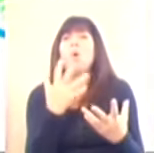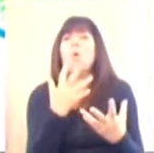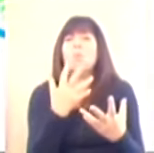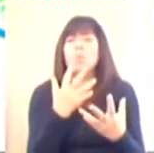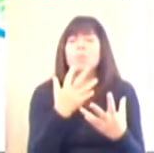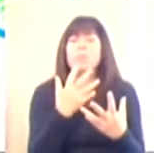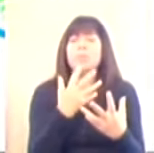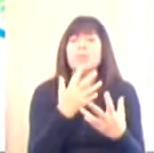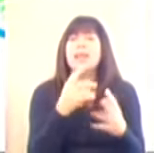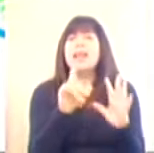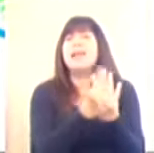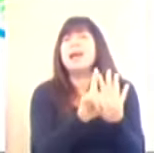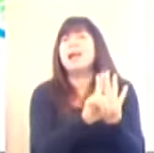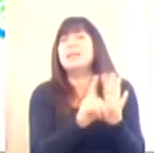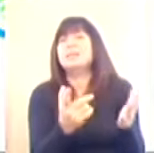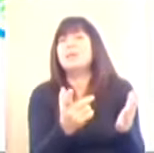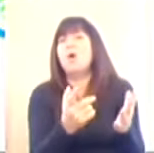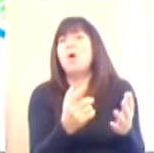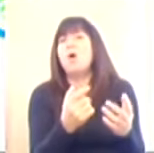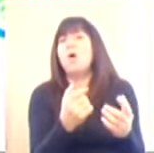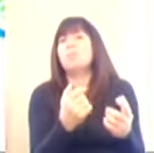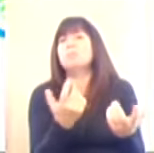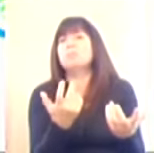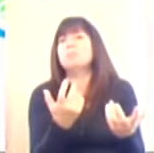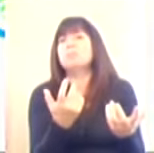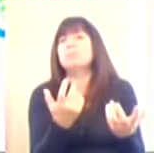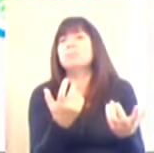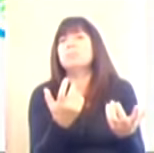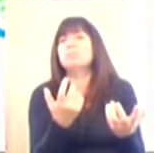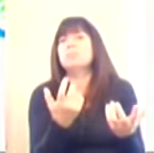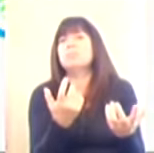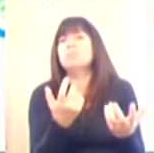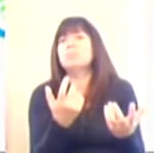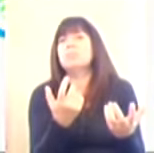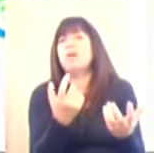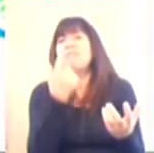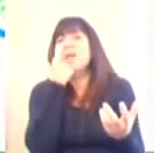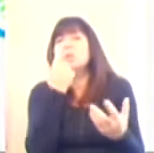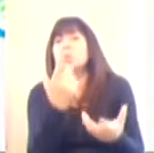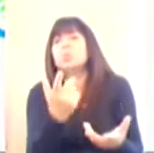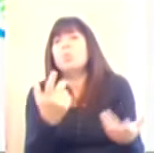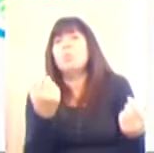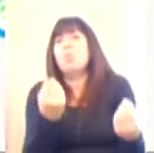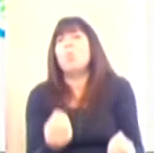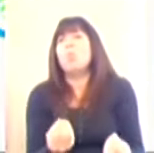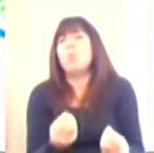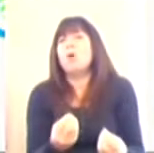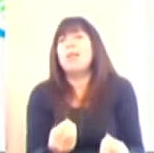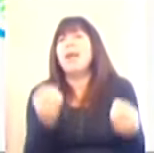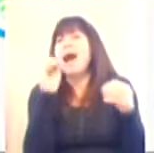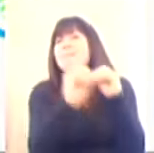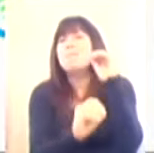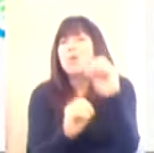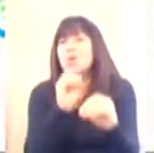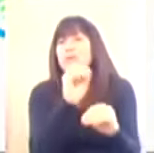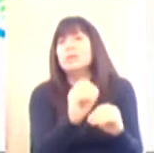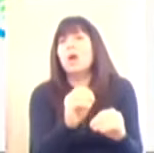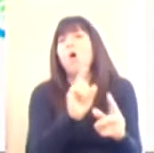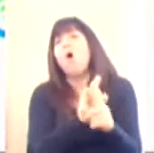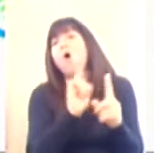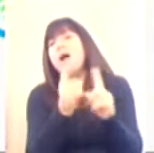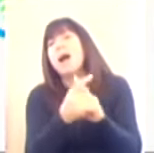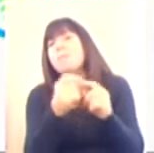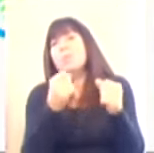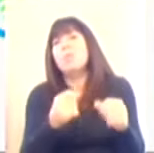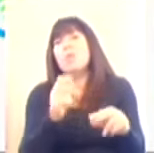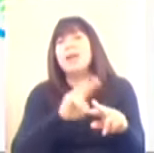¿qué legislación o potencialmente regulación ven ustedes que podría ser un aporte, y qué cambios habría que hacer para mejorar la eficiencia desde